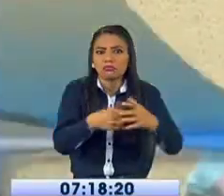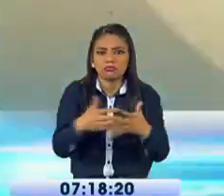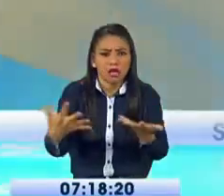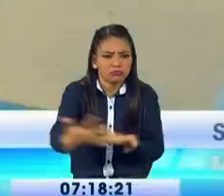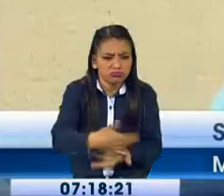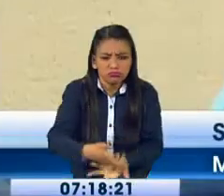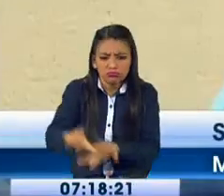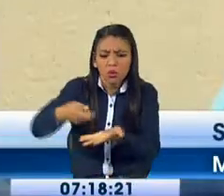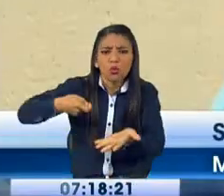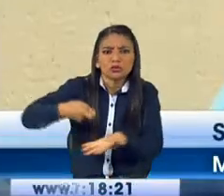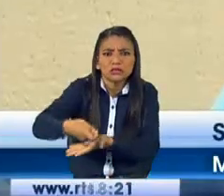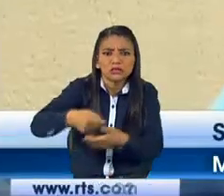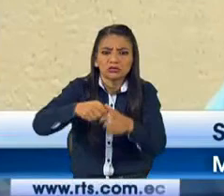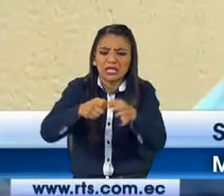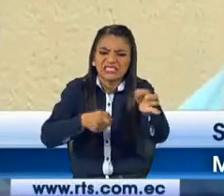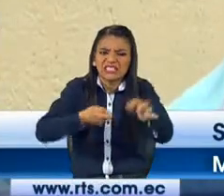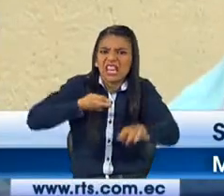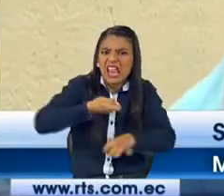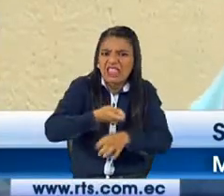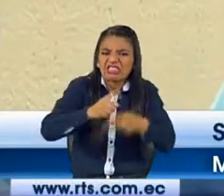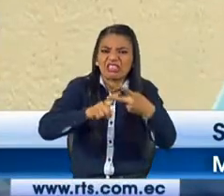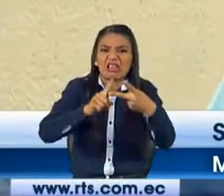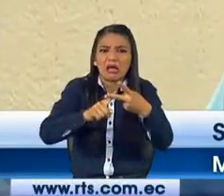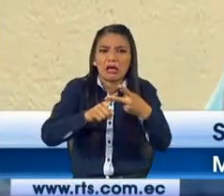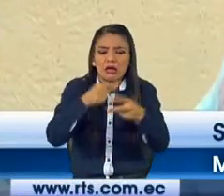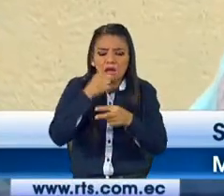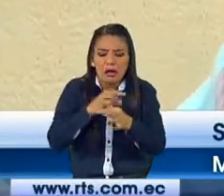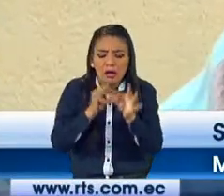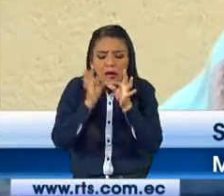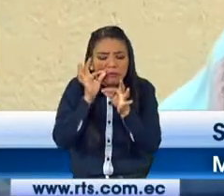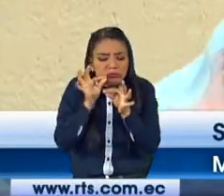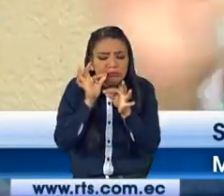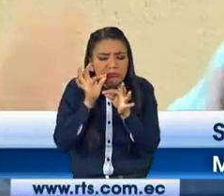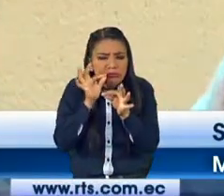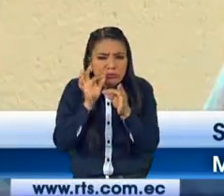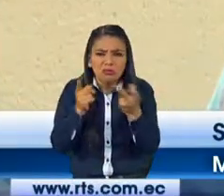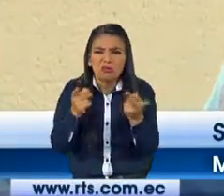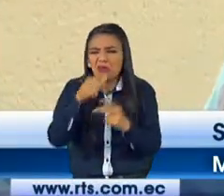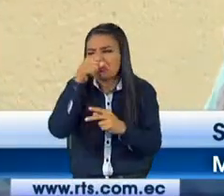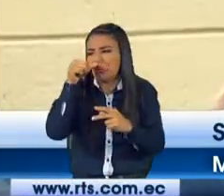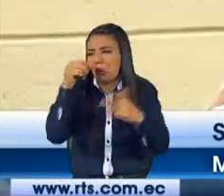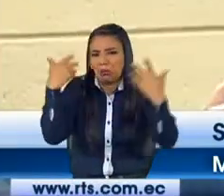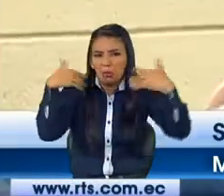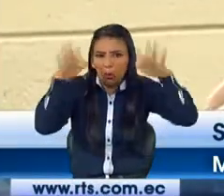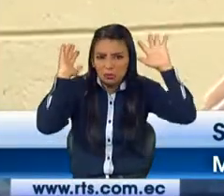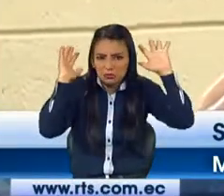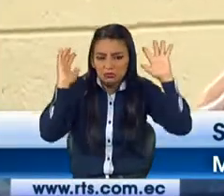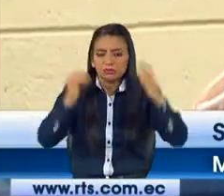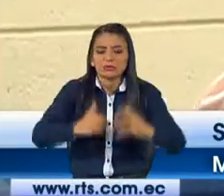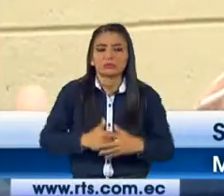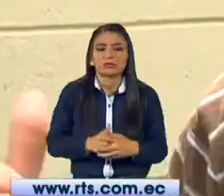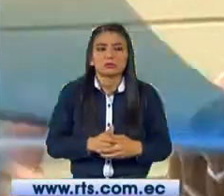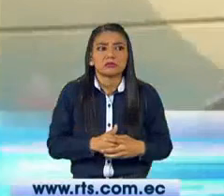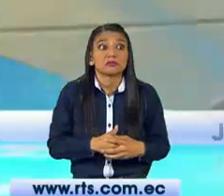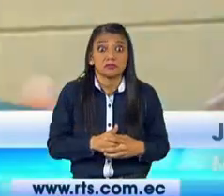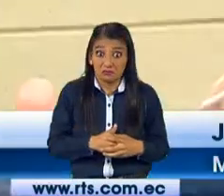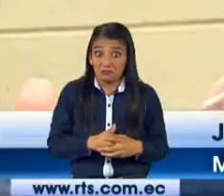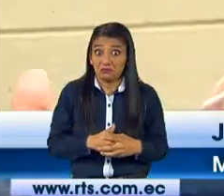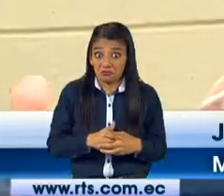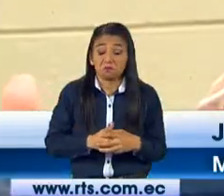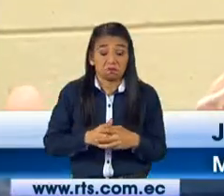cuchillos, estiletes, pipas de marihuana, de no sé qué drogas, no sé. Adicionalmente, la delincuencia